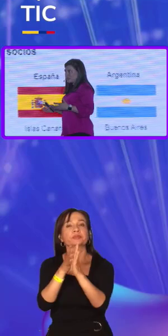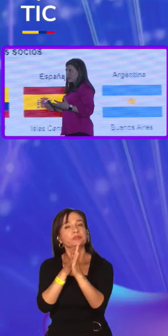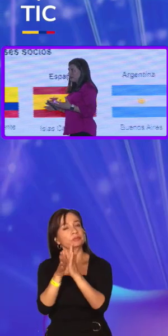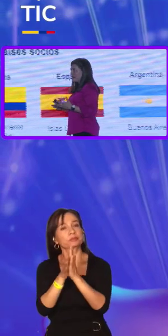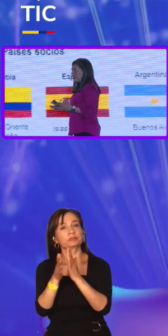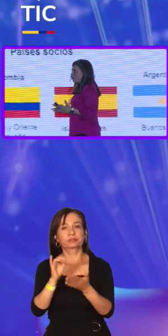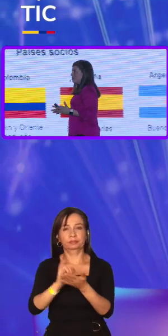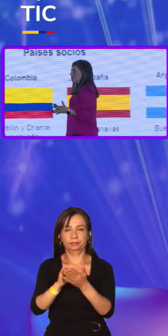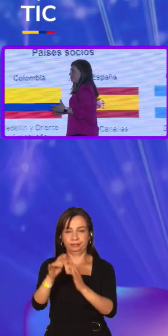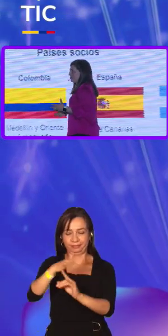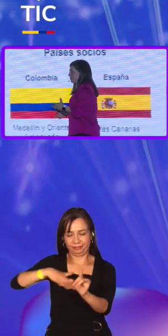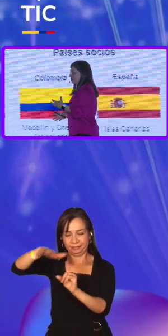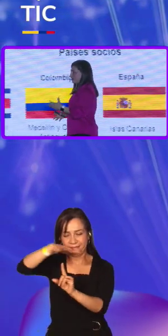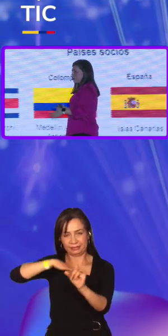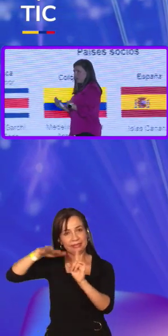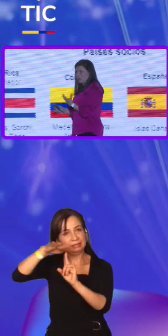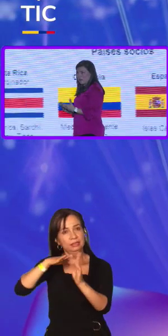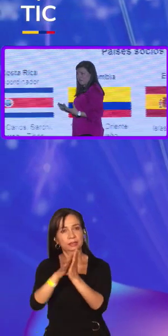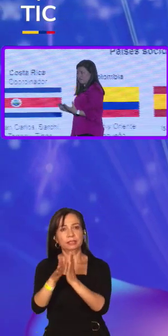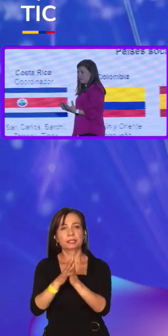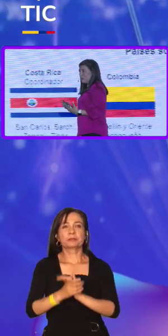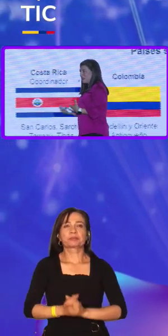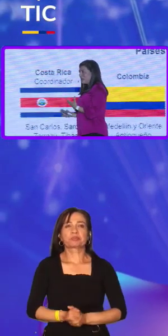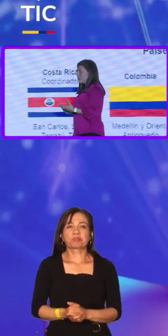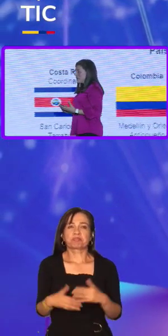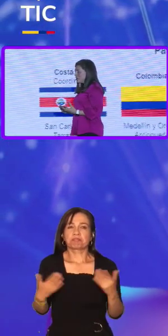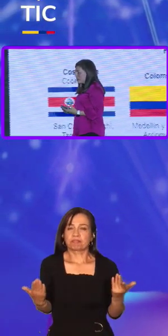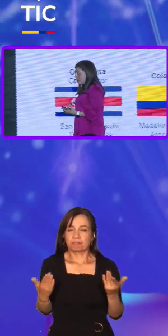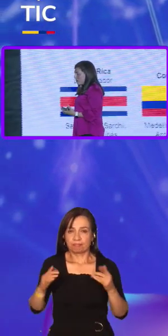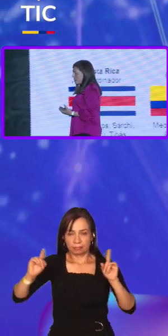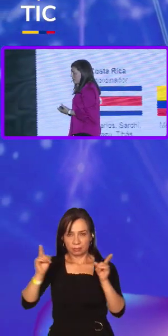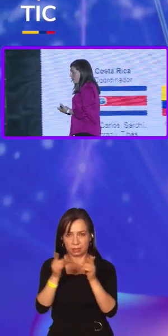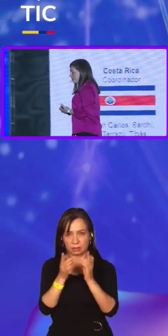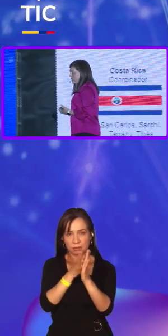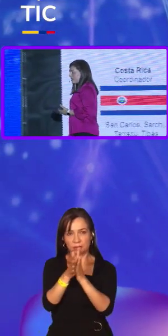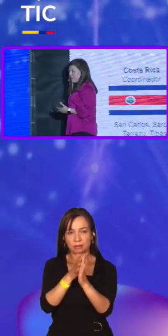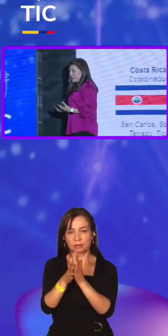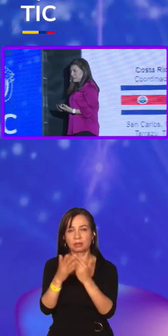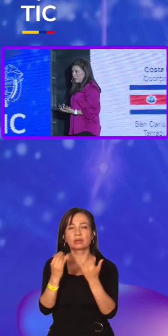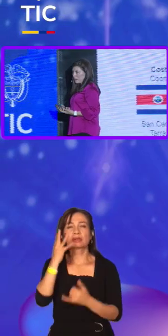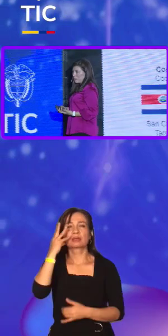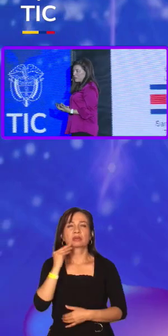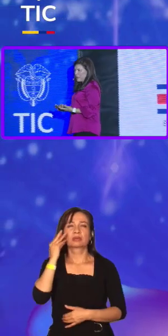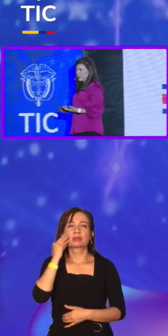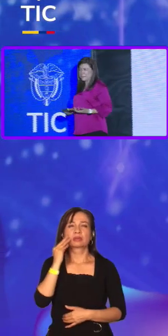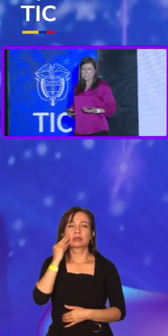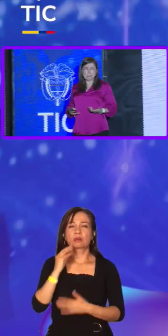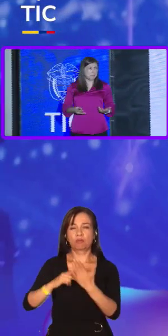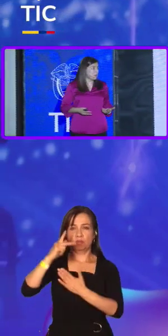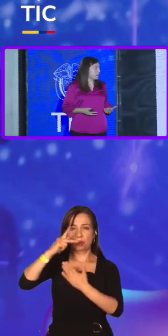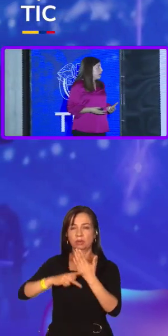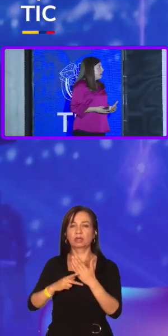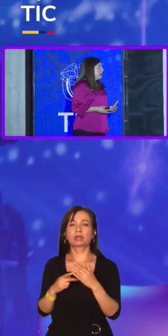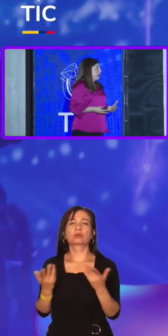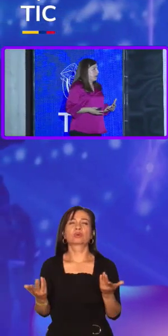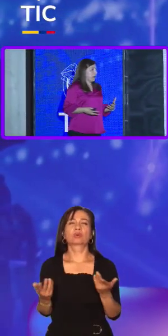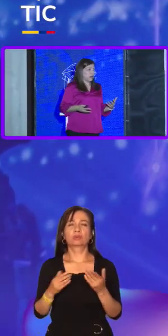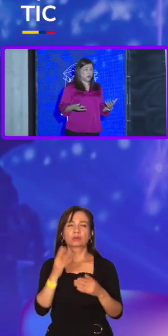Dado este contexto, les comento de manera muy resumida cuál ha sido nuestra experiencia con el